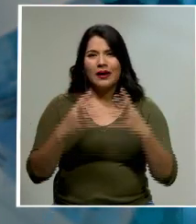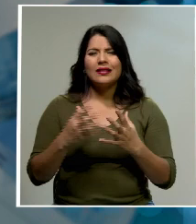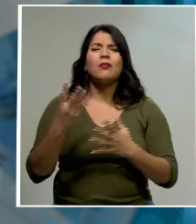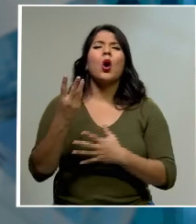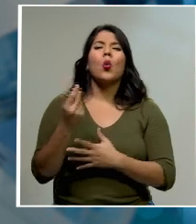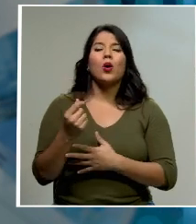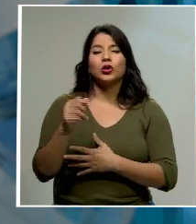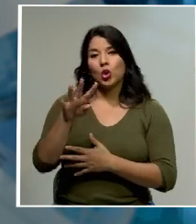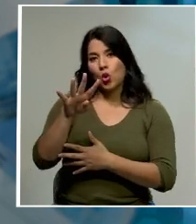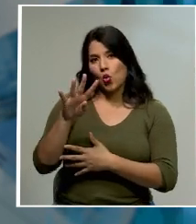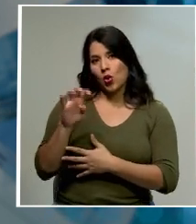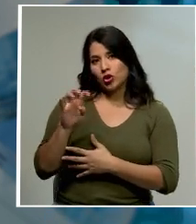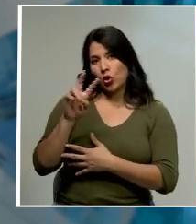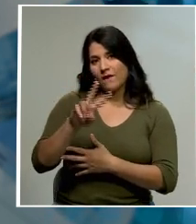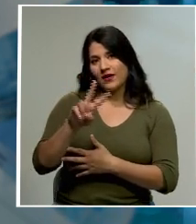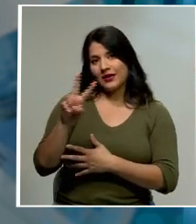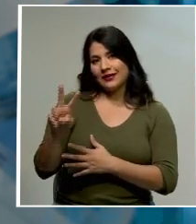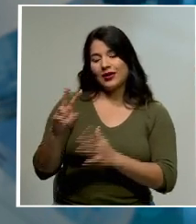los